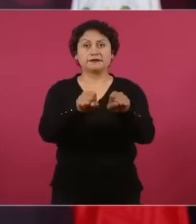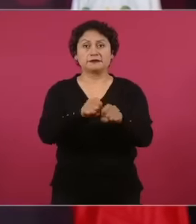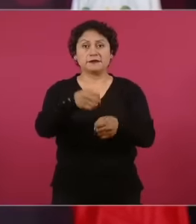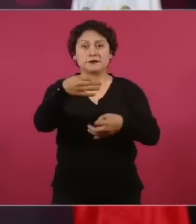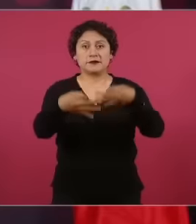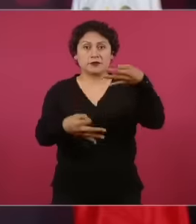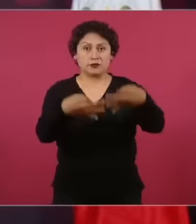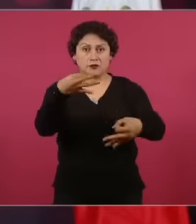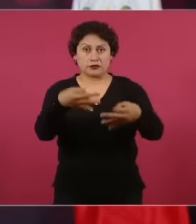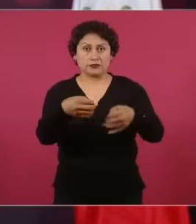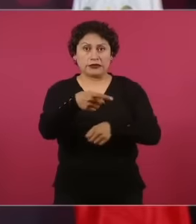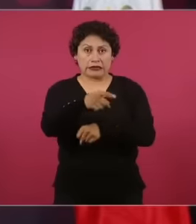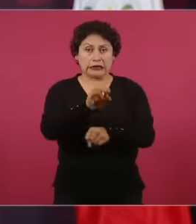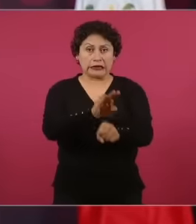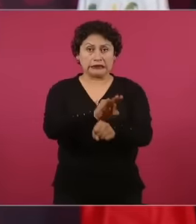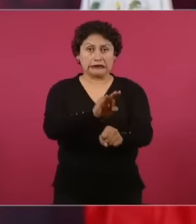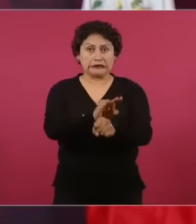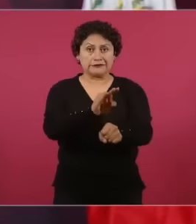pues